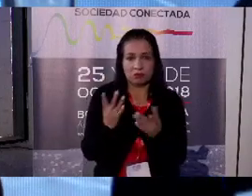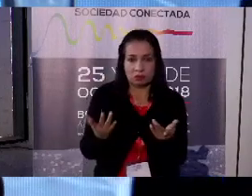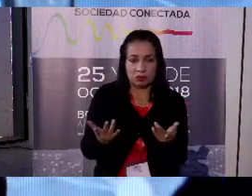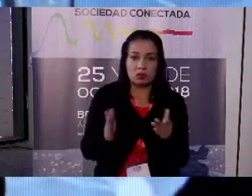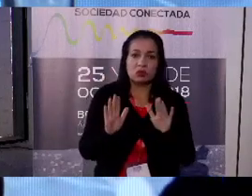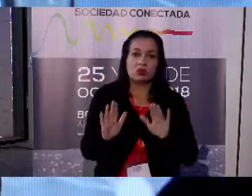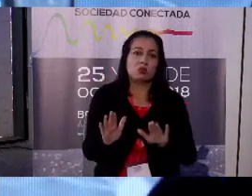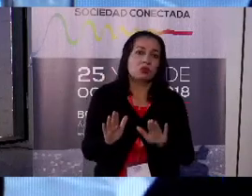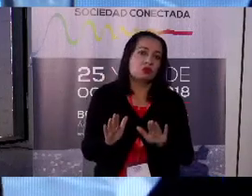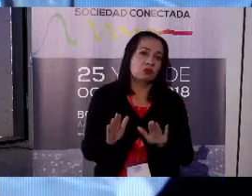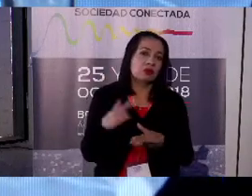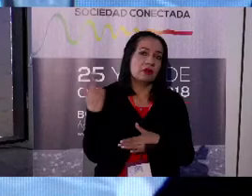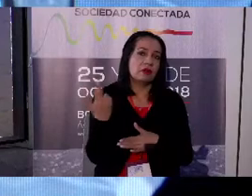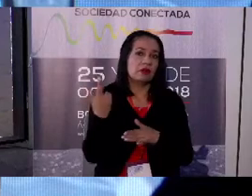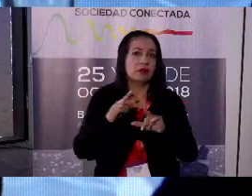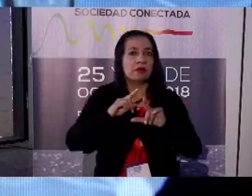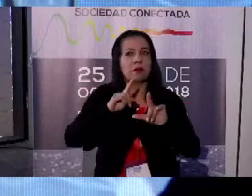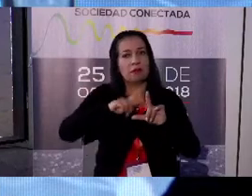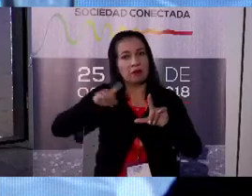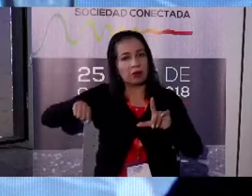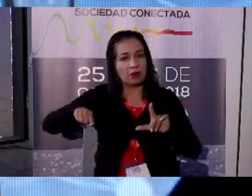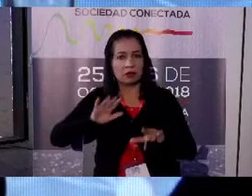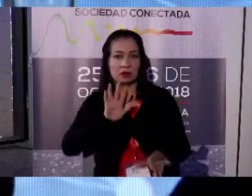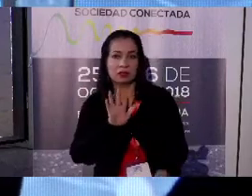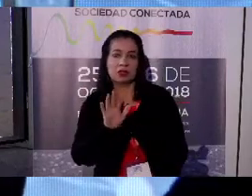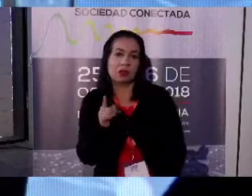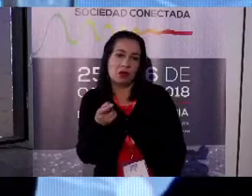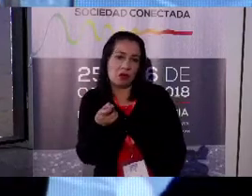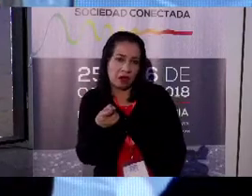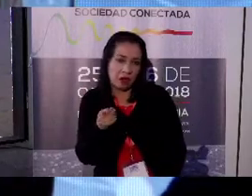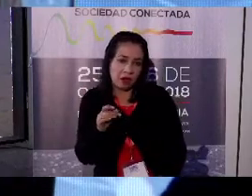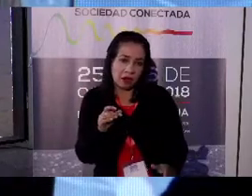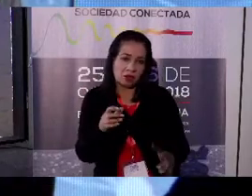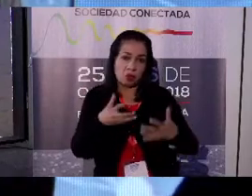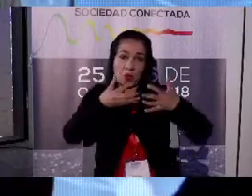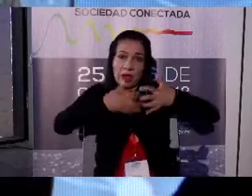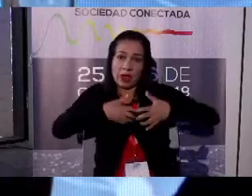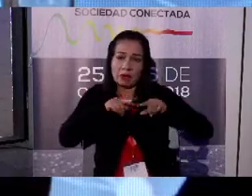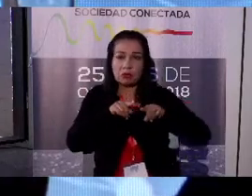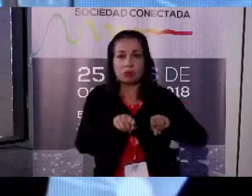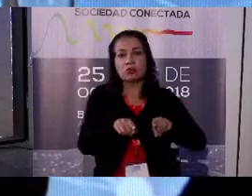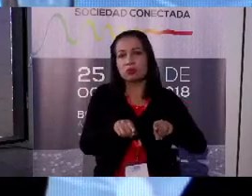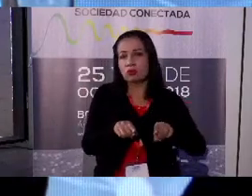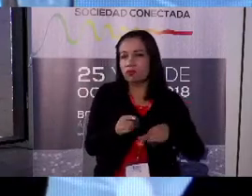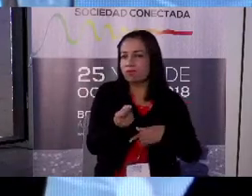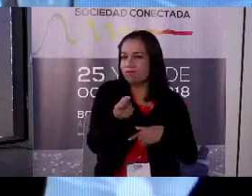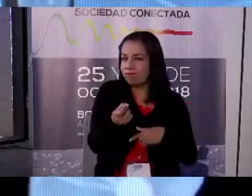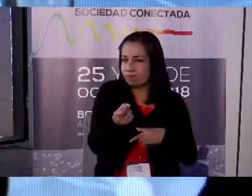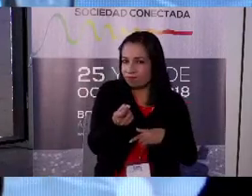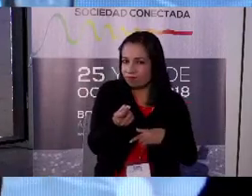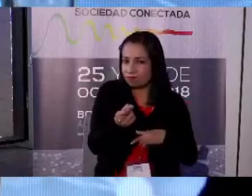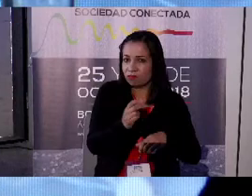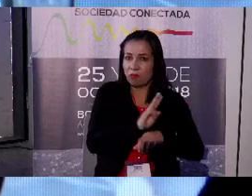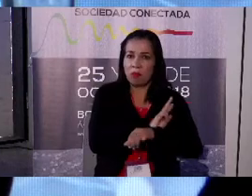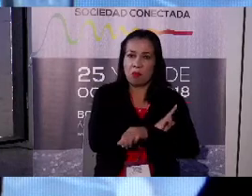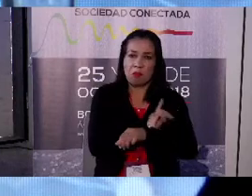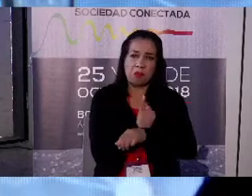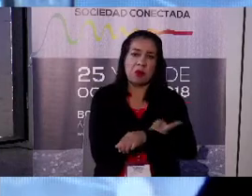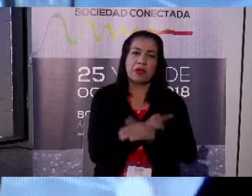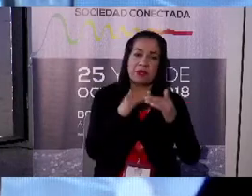ciertas frecuencias de de 5g y equipos que transmitan con muy con menos de esa